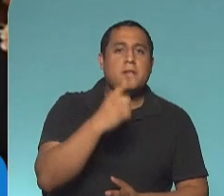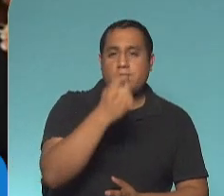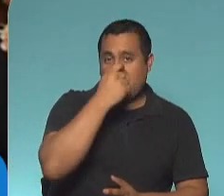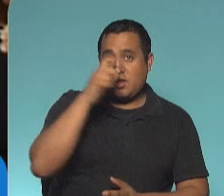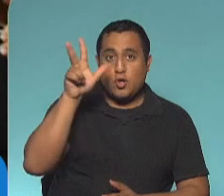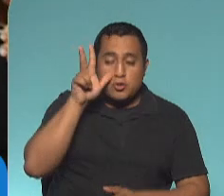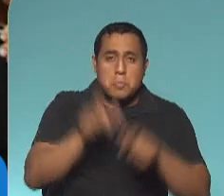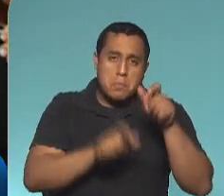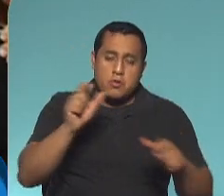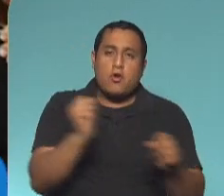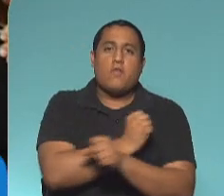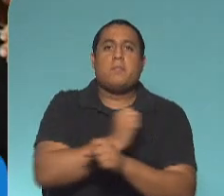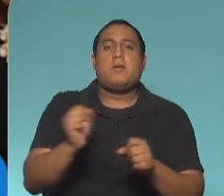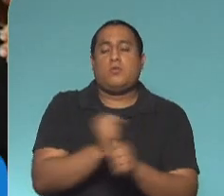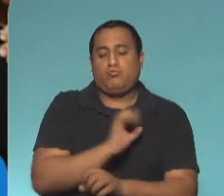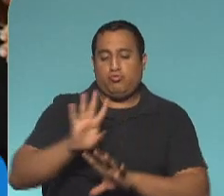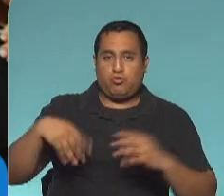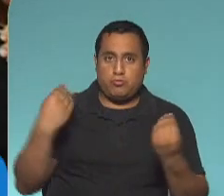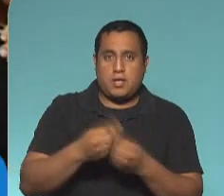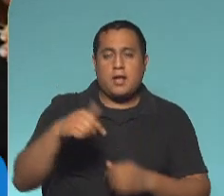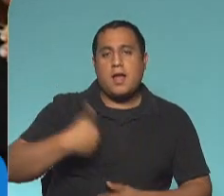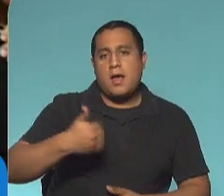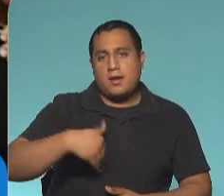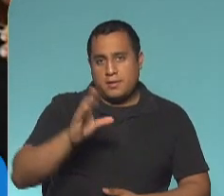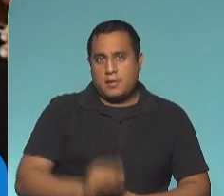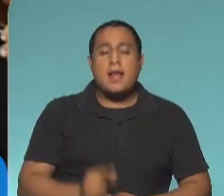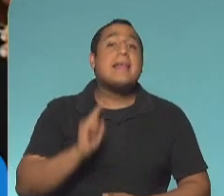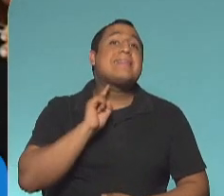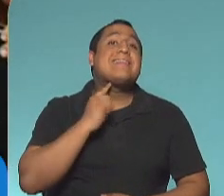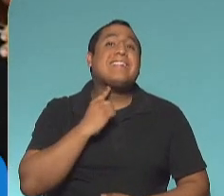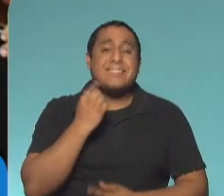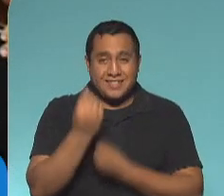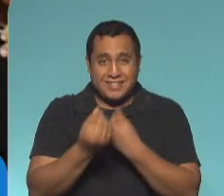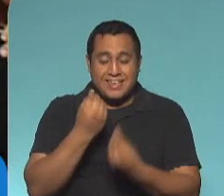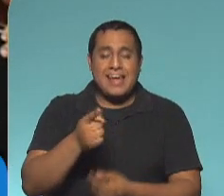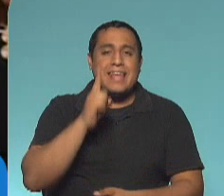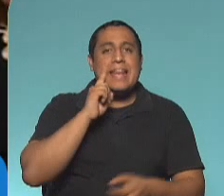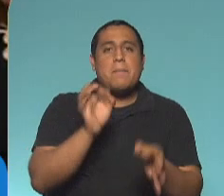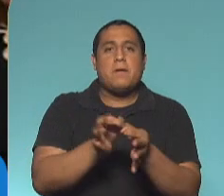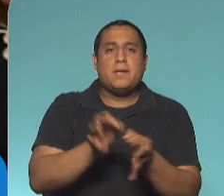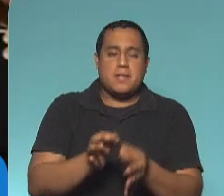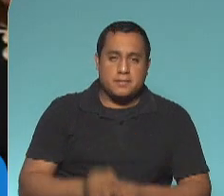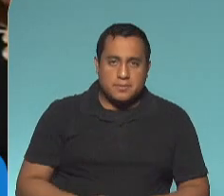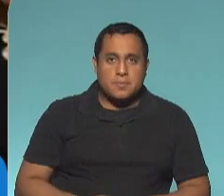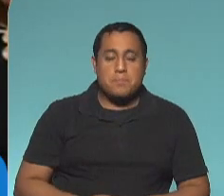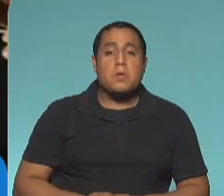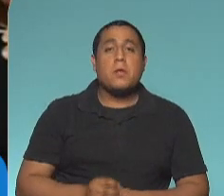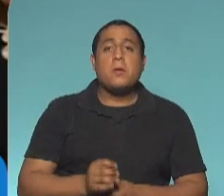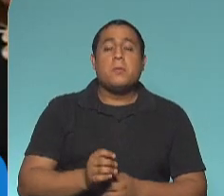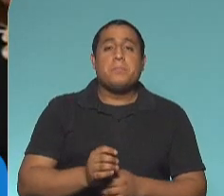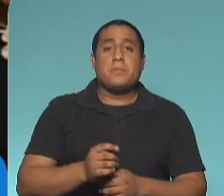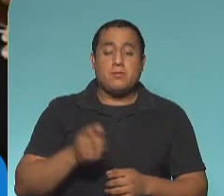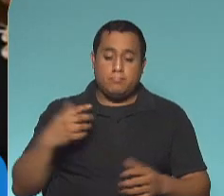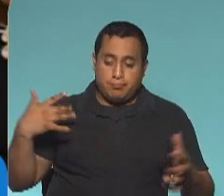1.217.028 son los casos confirmados acumulados en la Argentina, 13 de los cuales se encuentran en nuestras Islas Malvinas. El promedio de